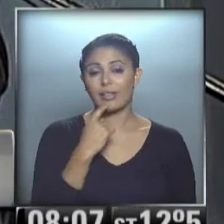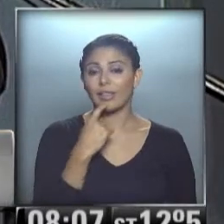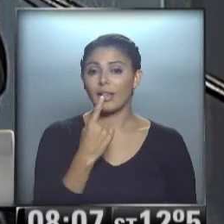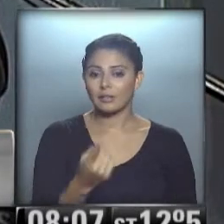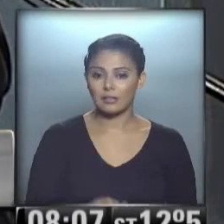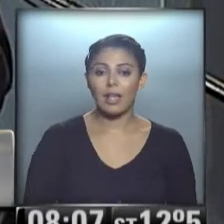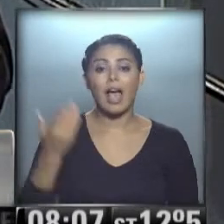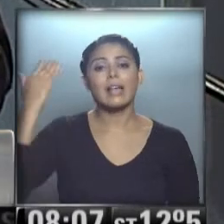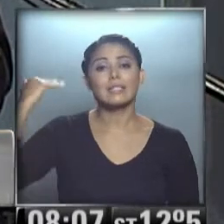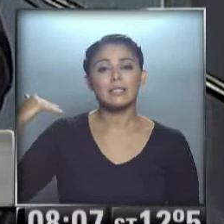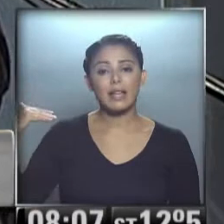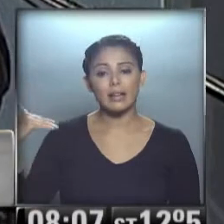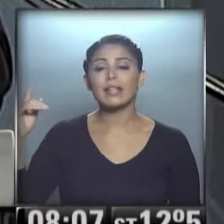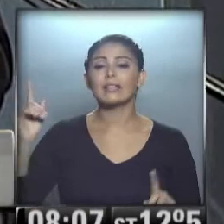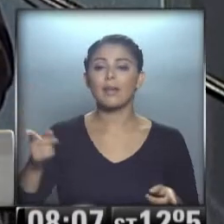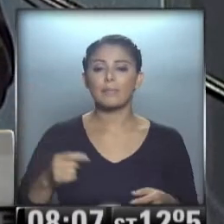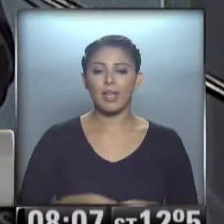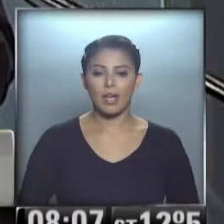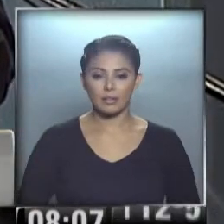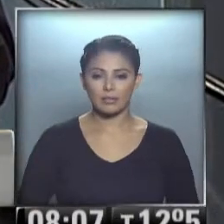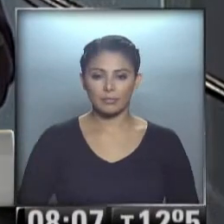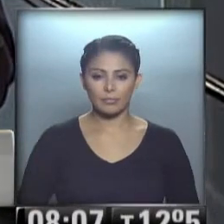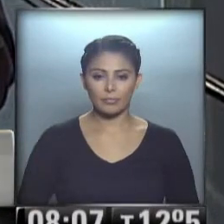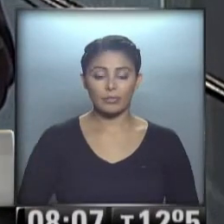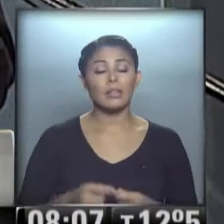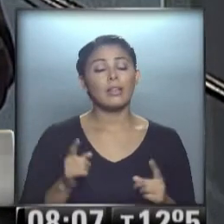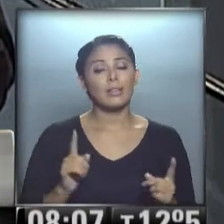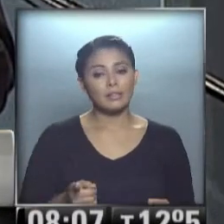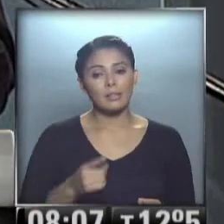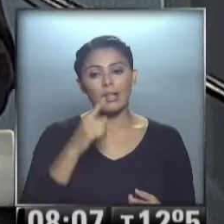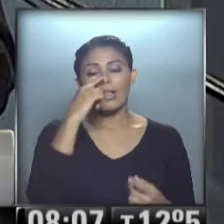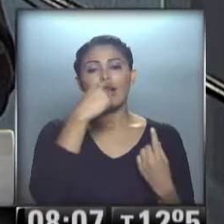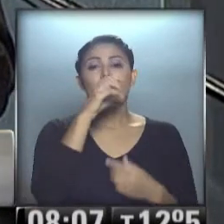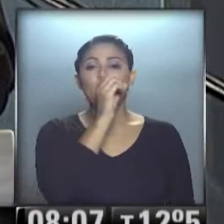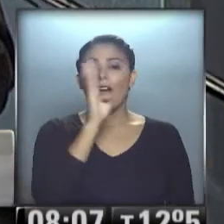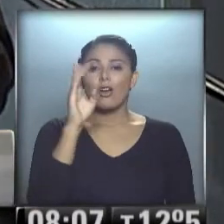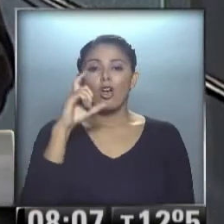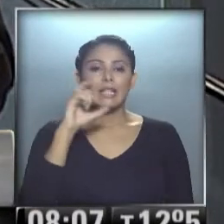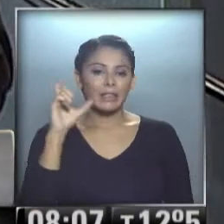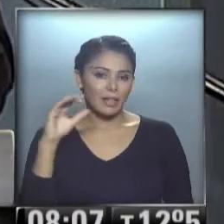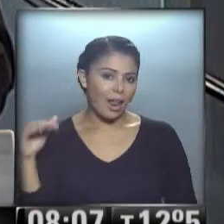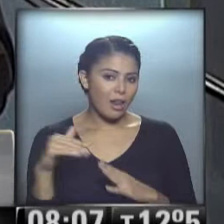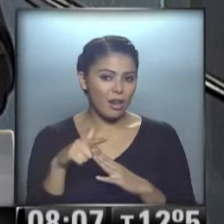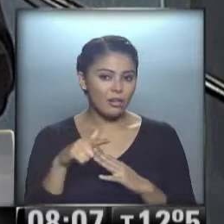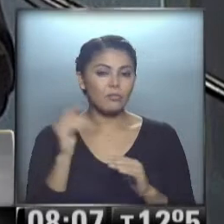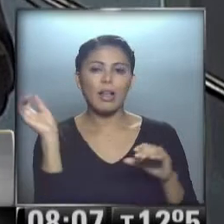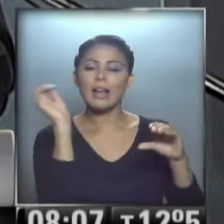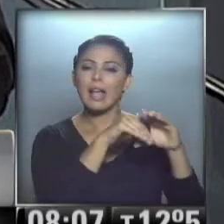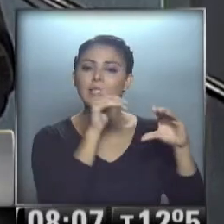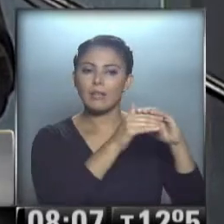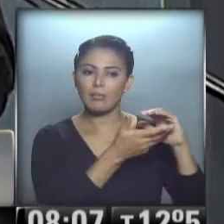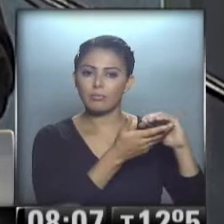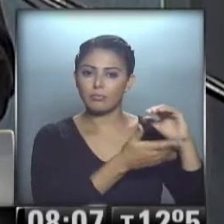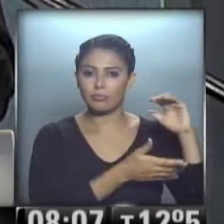que ayer también hemos tenido de modo consecutivo en el Banco Central un incremento en el volumen de reservas, lo